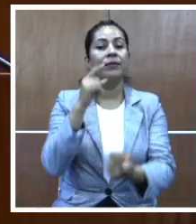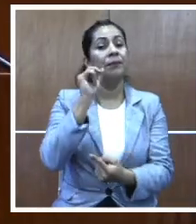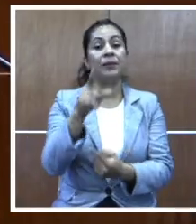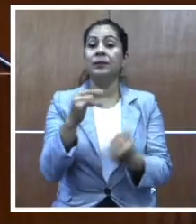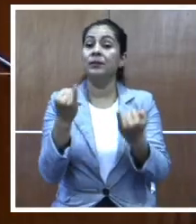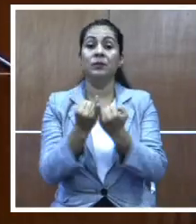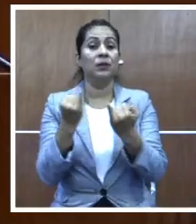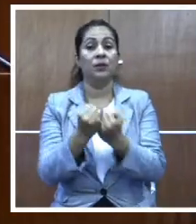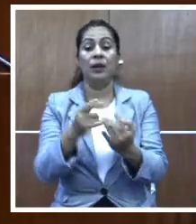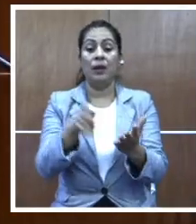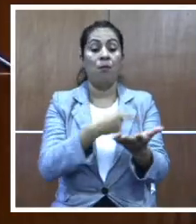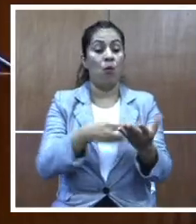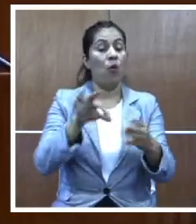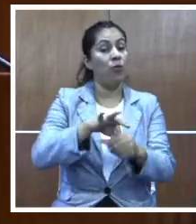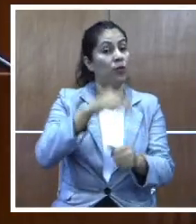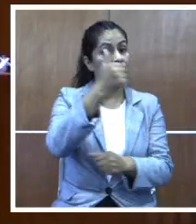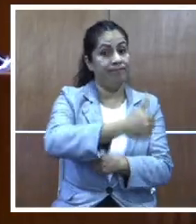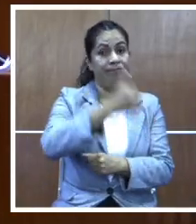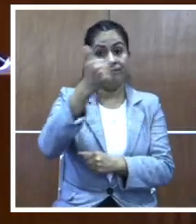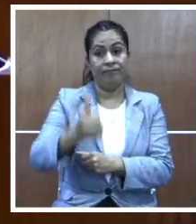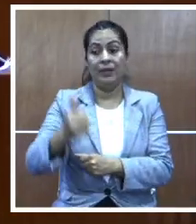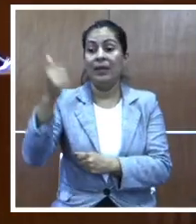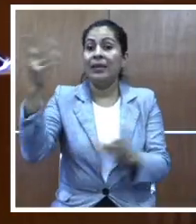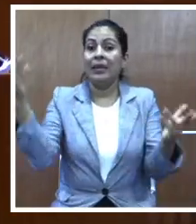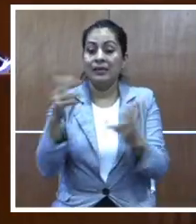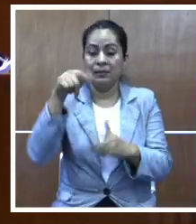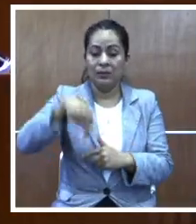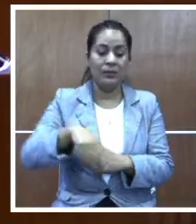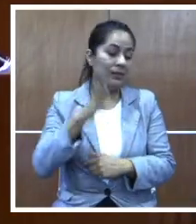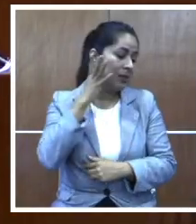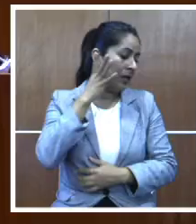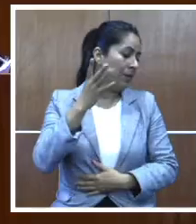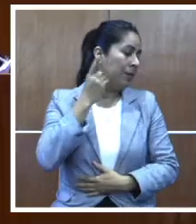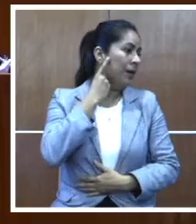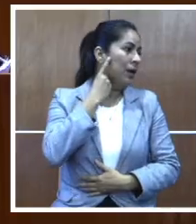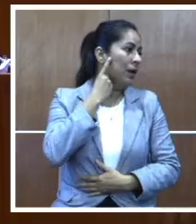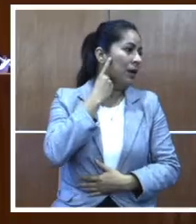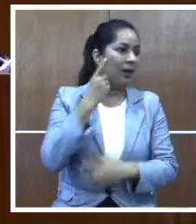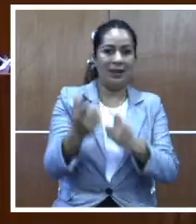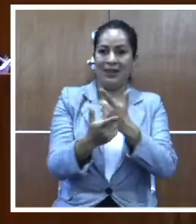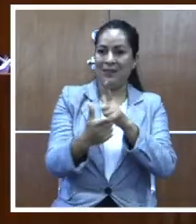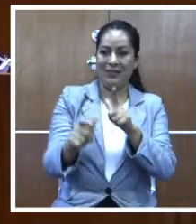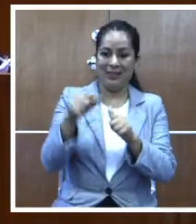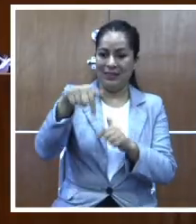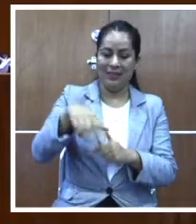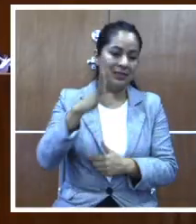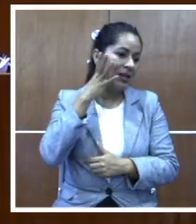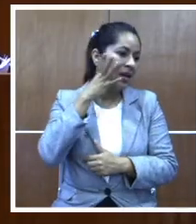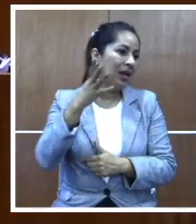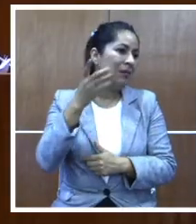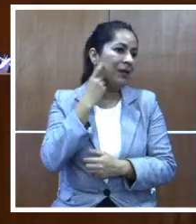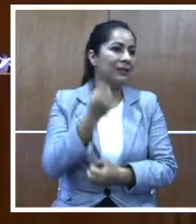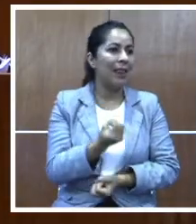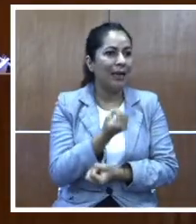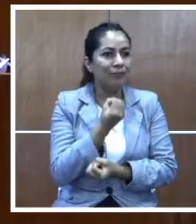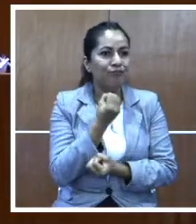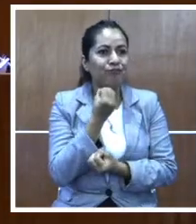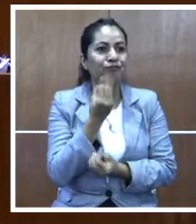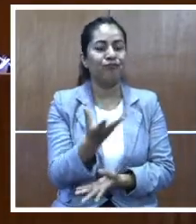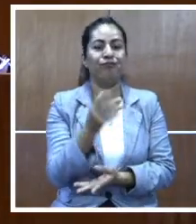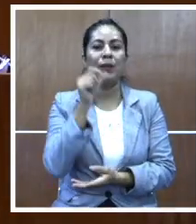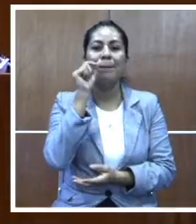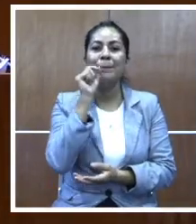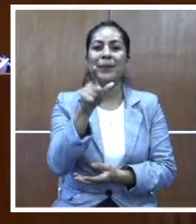en cada voto que emitimos en este recinto. La soberanía de este Congreso es la expresión misma y